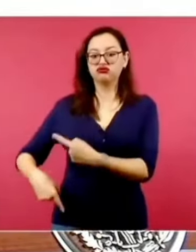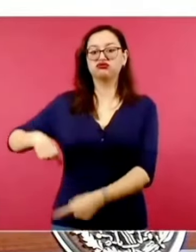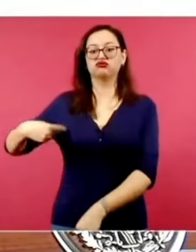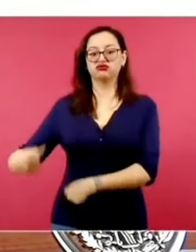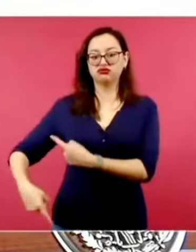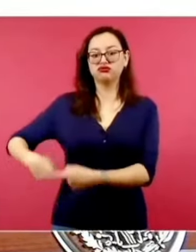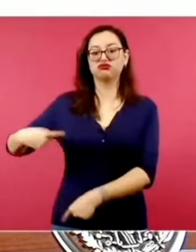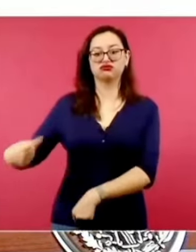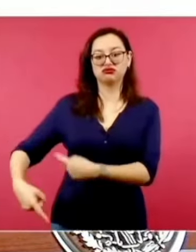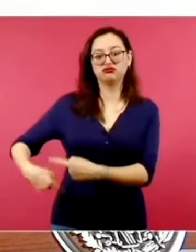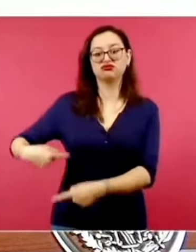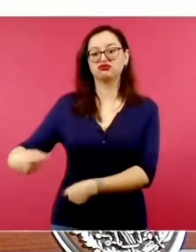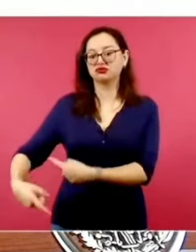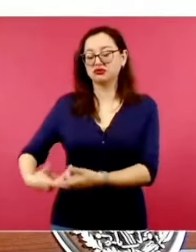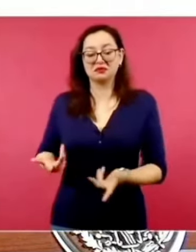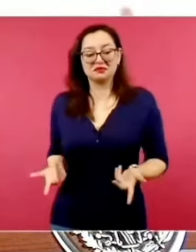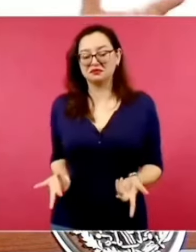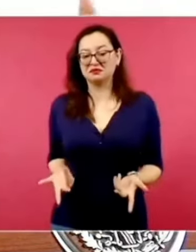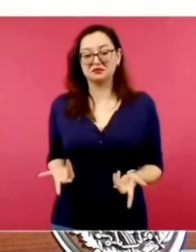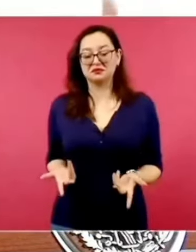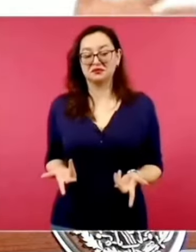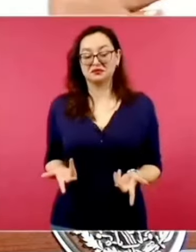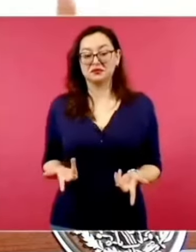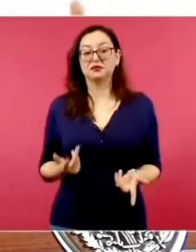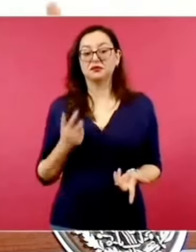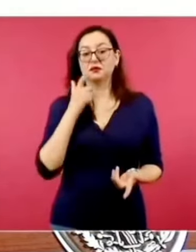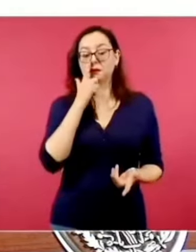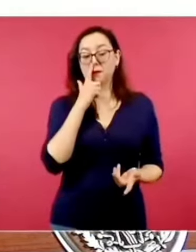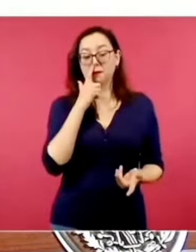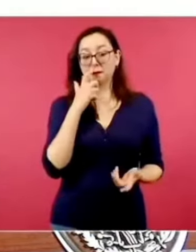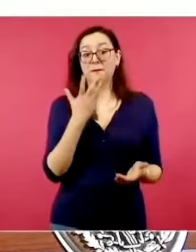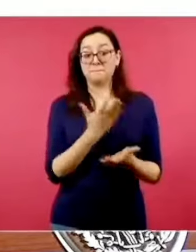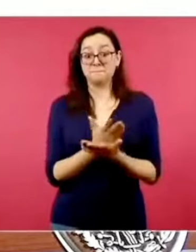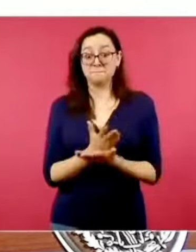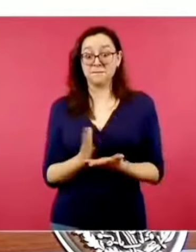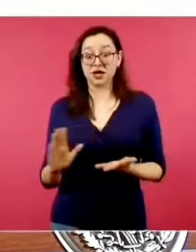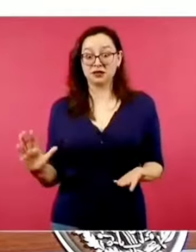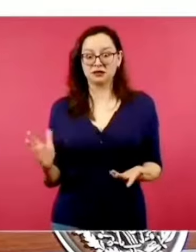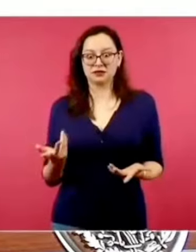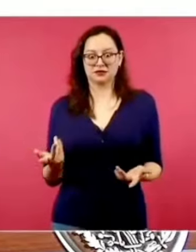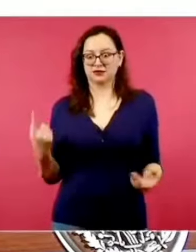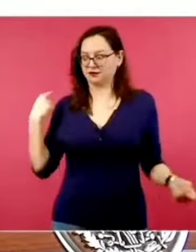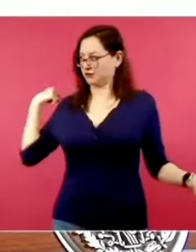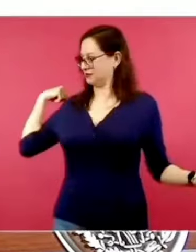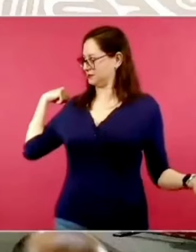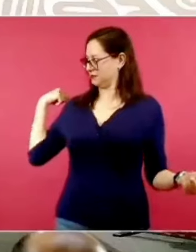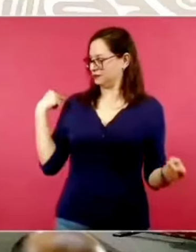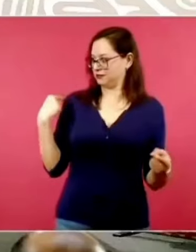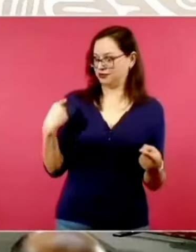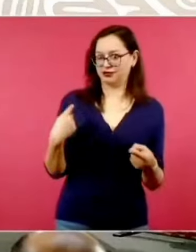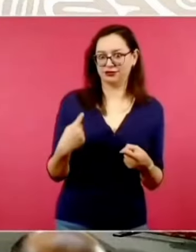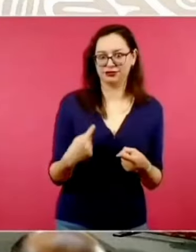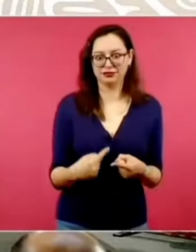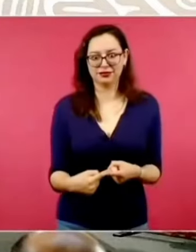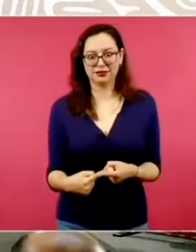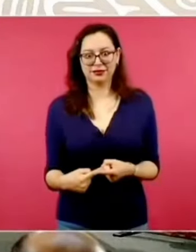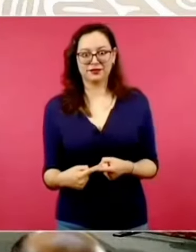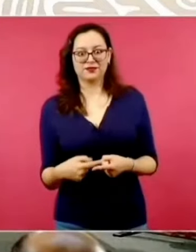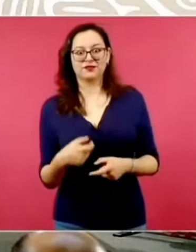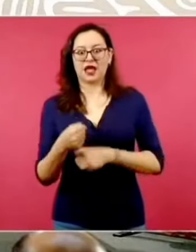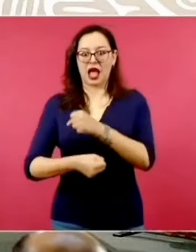además era una infraestructura que se fue construyendo después de